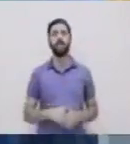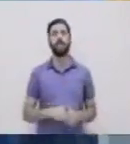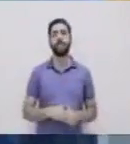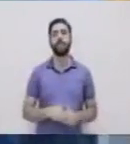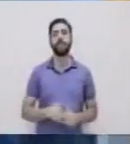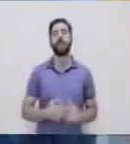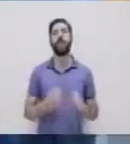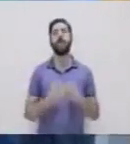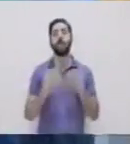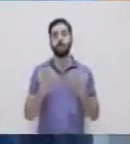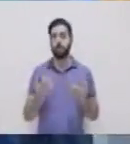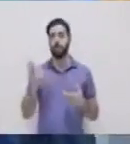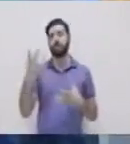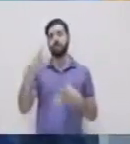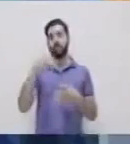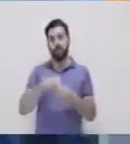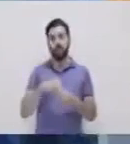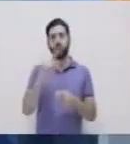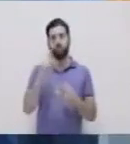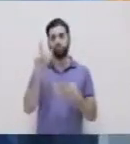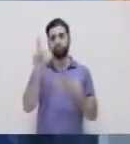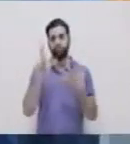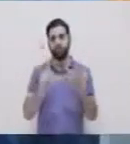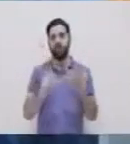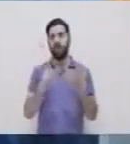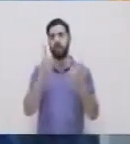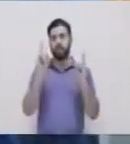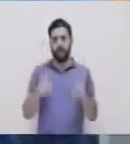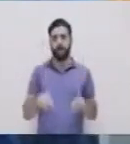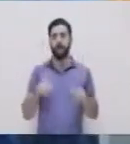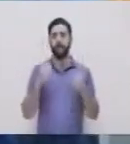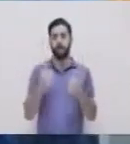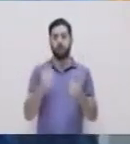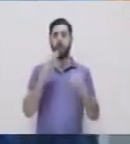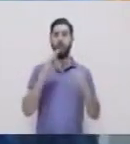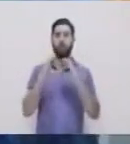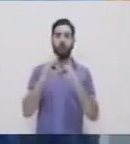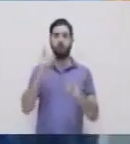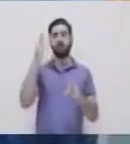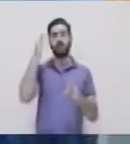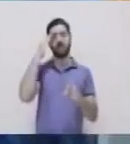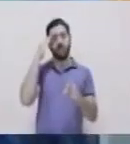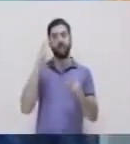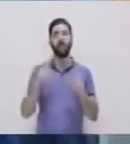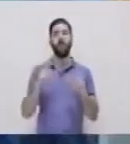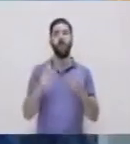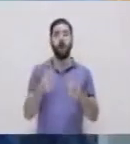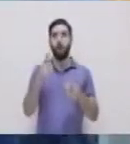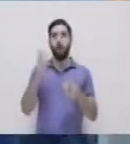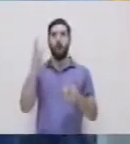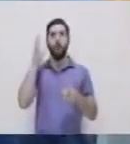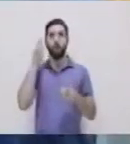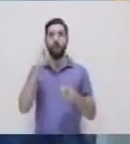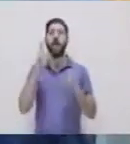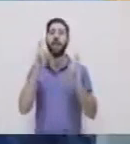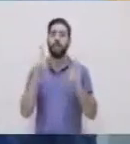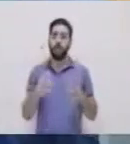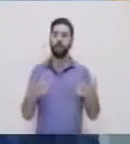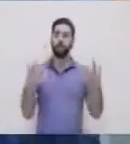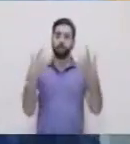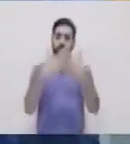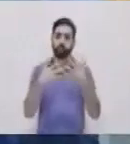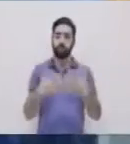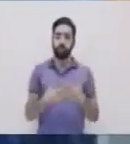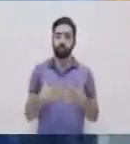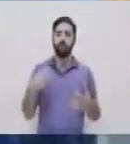escuchar. Parte de una buena característica de una buena comunicación es saber escuchar, es parte de nuestro lenguaje, porque